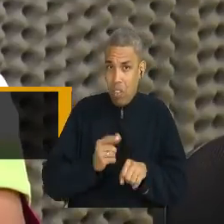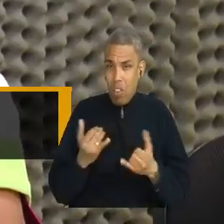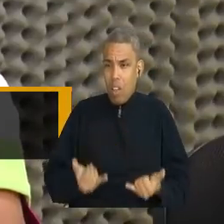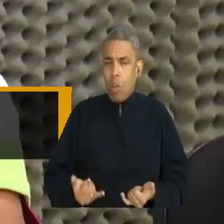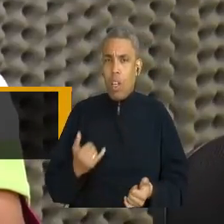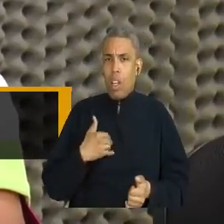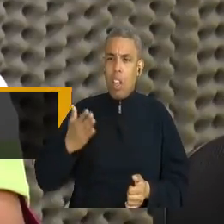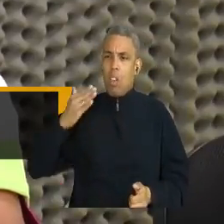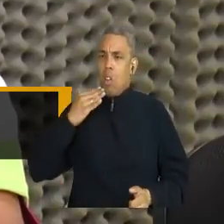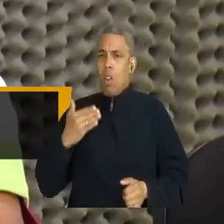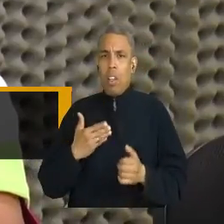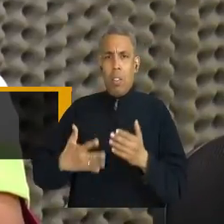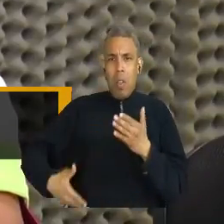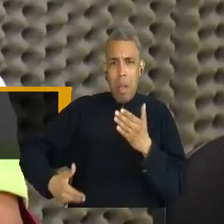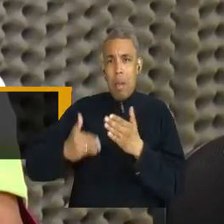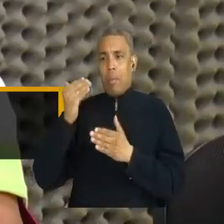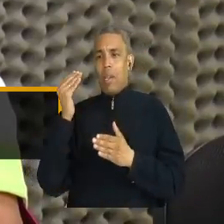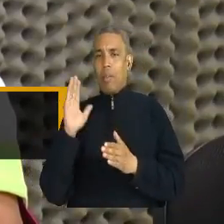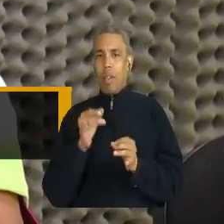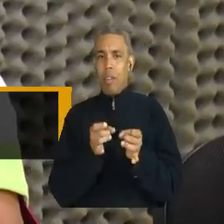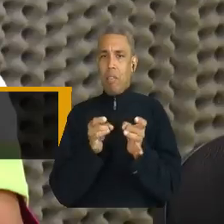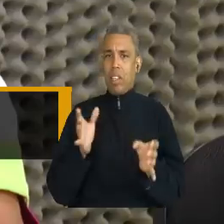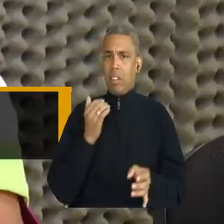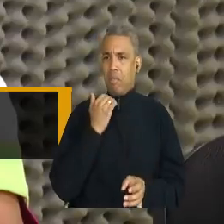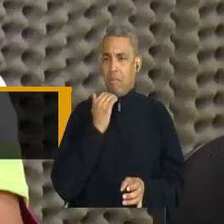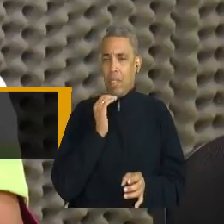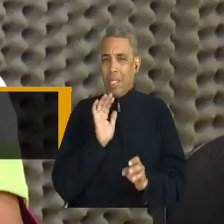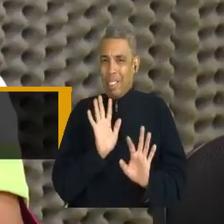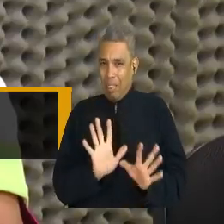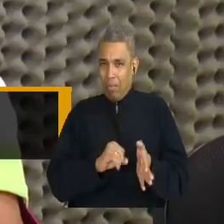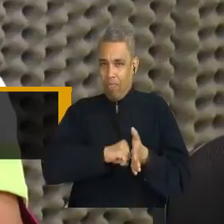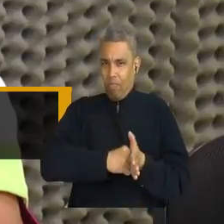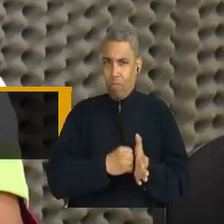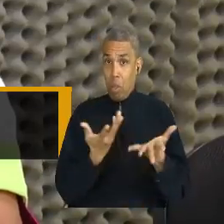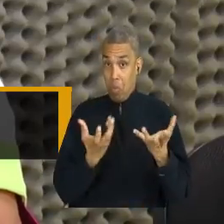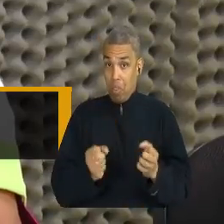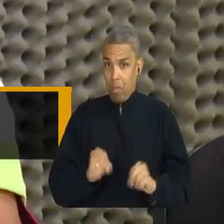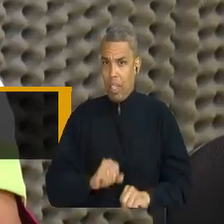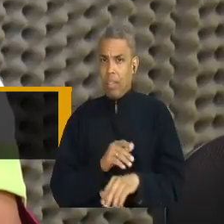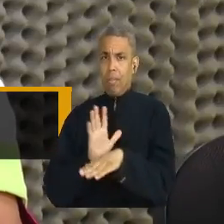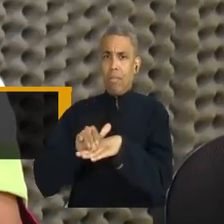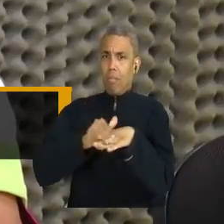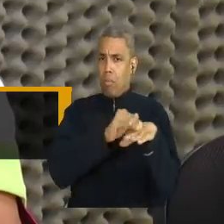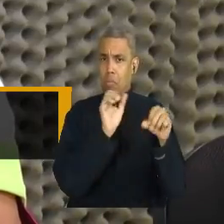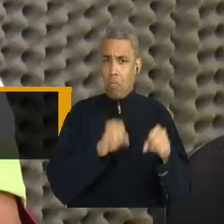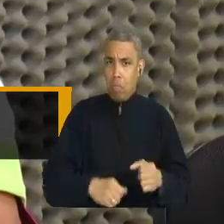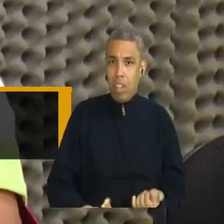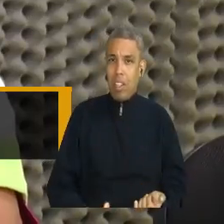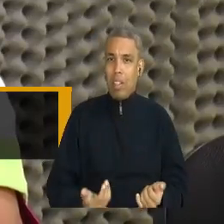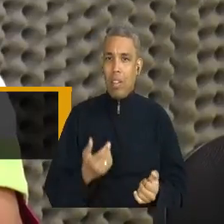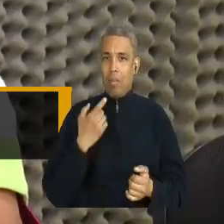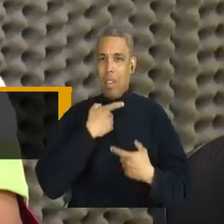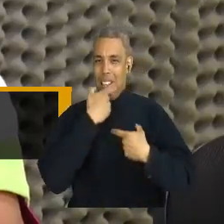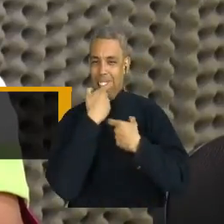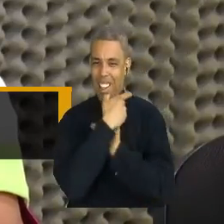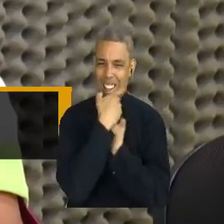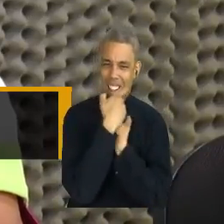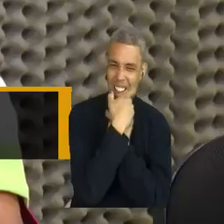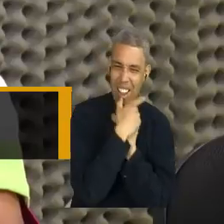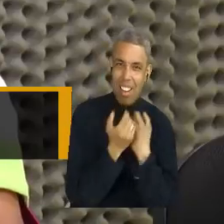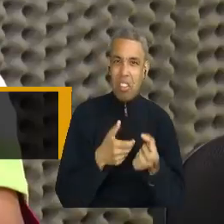hacer una invitación para que podamos reunirnos a hacer un spa de la risa y en